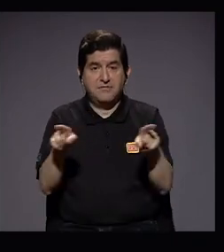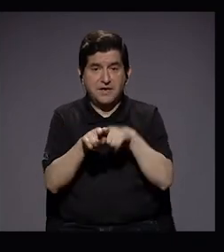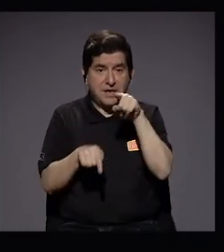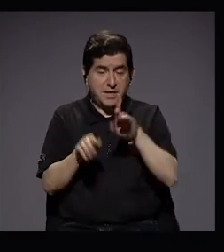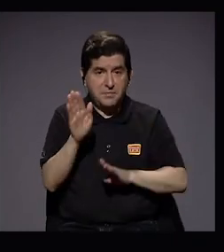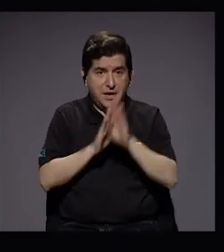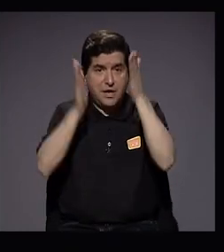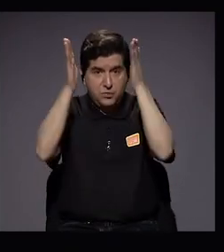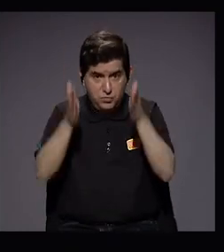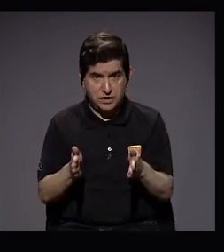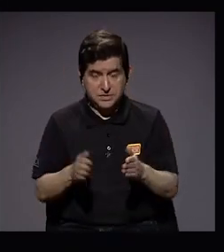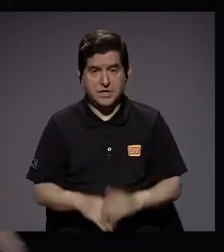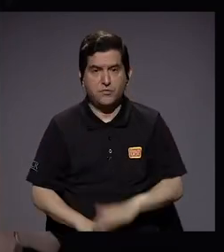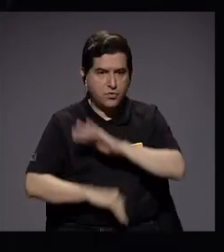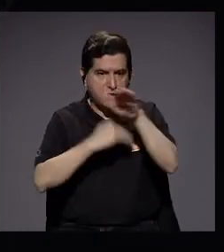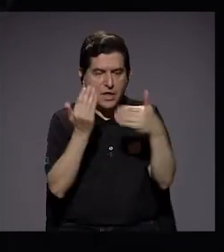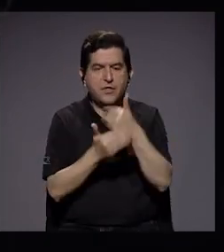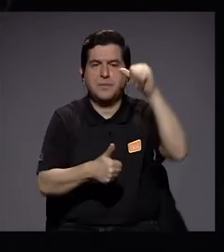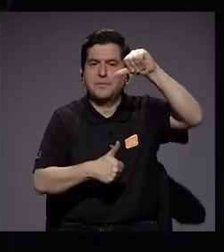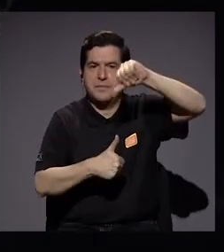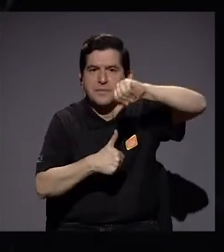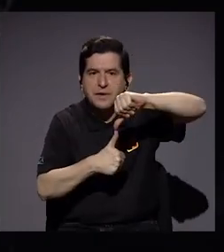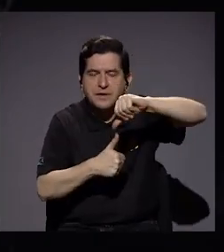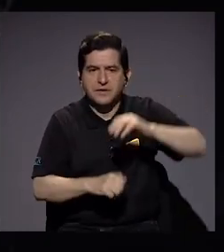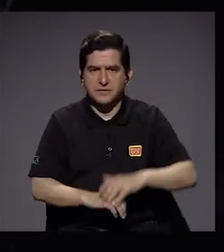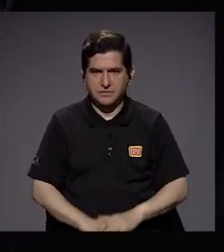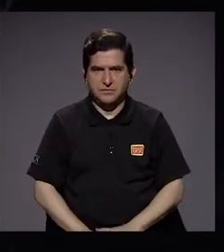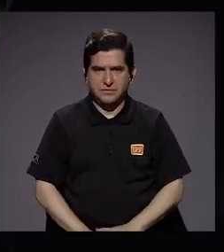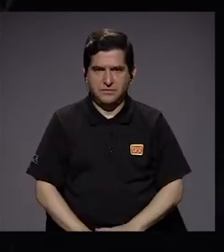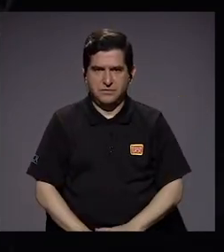usted también como desarrollador en todo Centroamérica